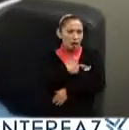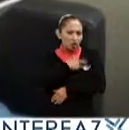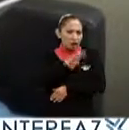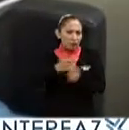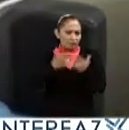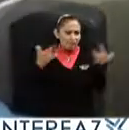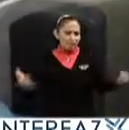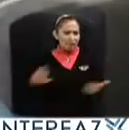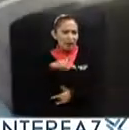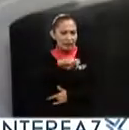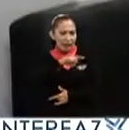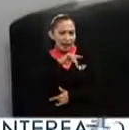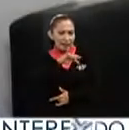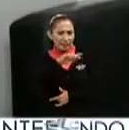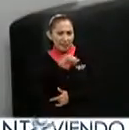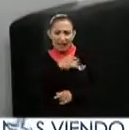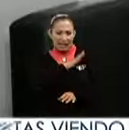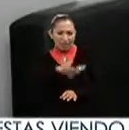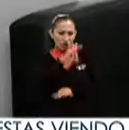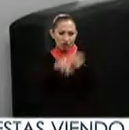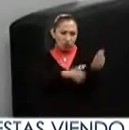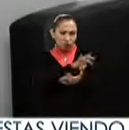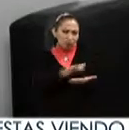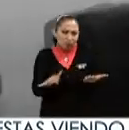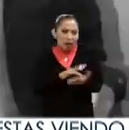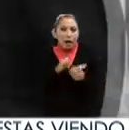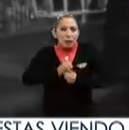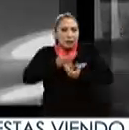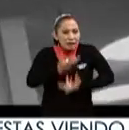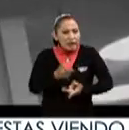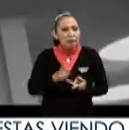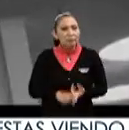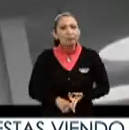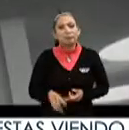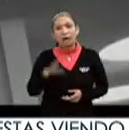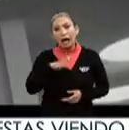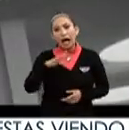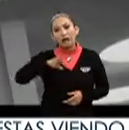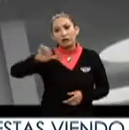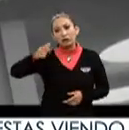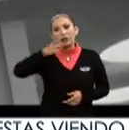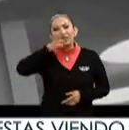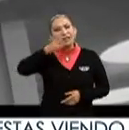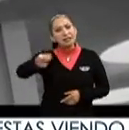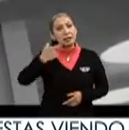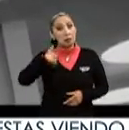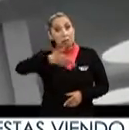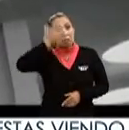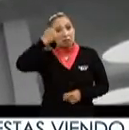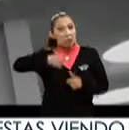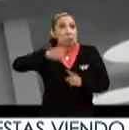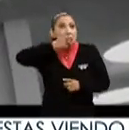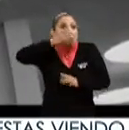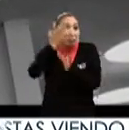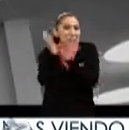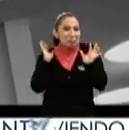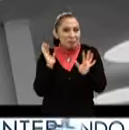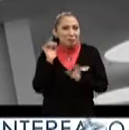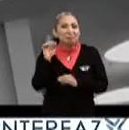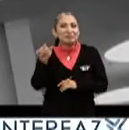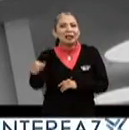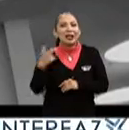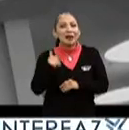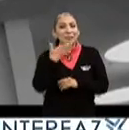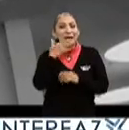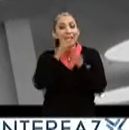la narrativa en particular. En general leo de todo, leo también poesía. Hay por ahí alguien que dice, ni siquiera sé quién, pero alguien dice que